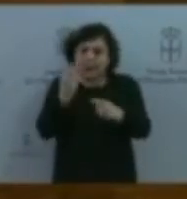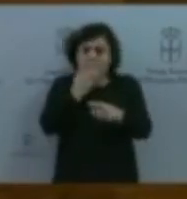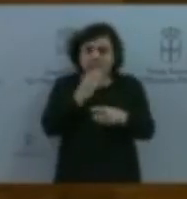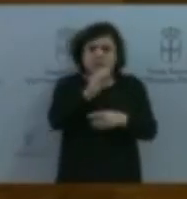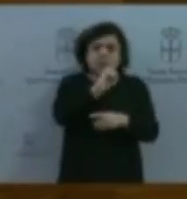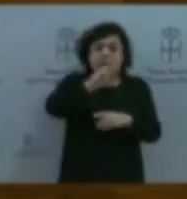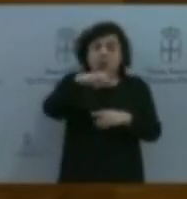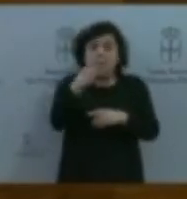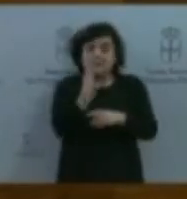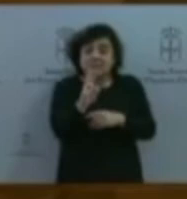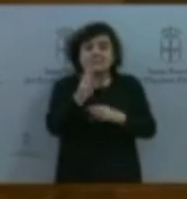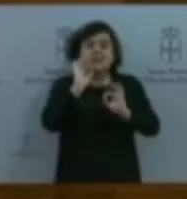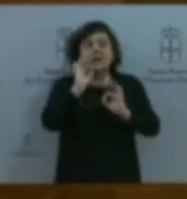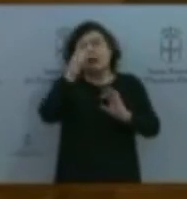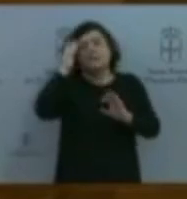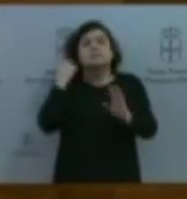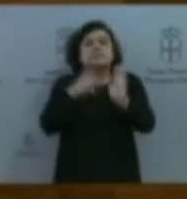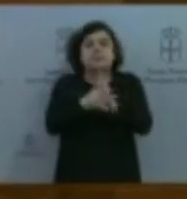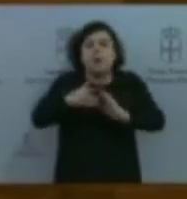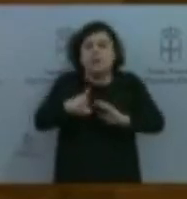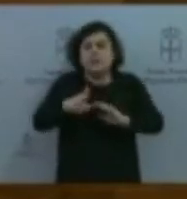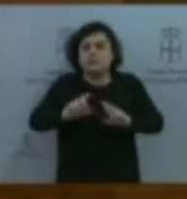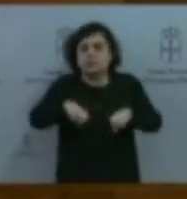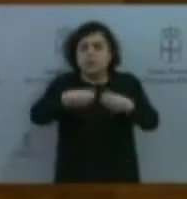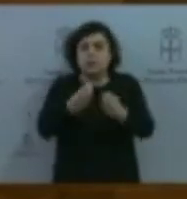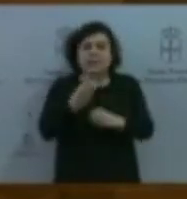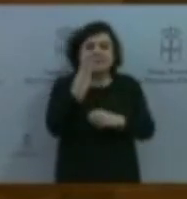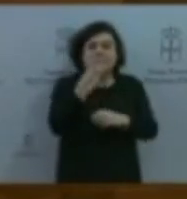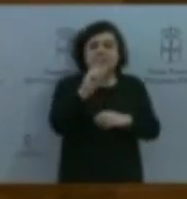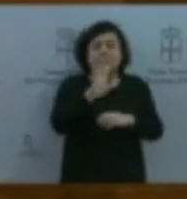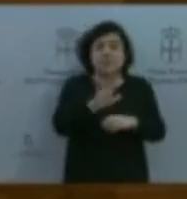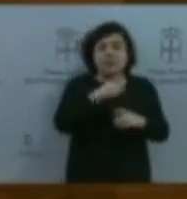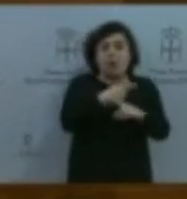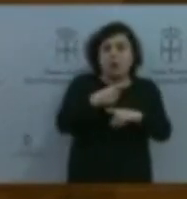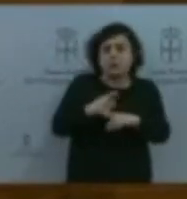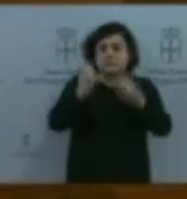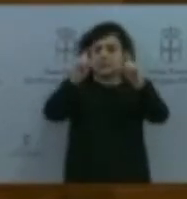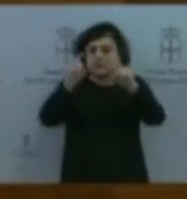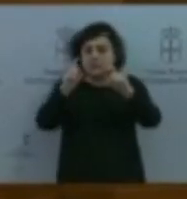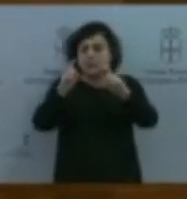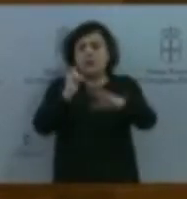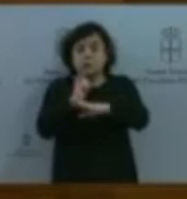horas para el profesorado en secundaria, se contrataron 100 médicos. Sumar